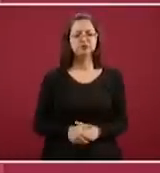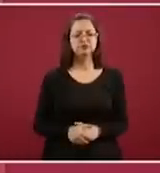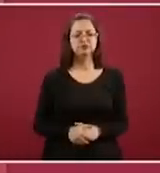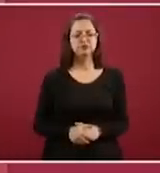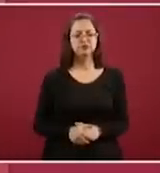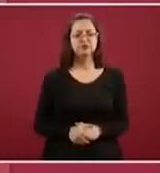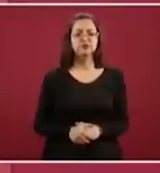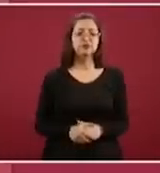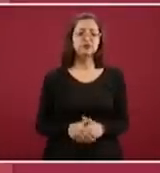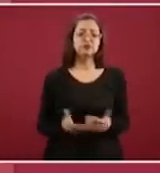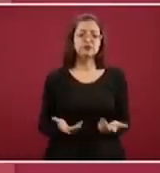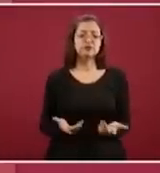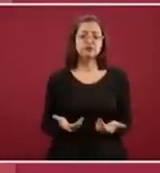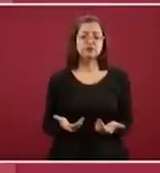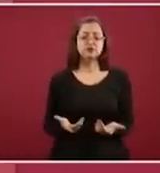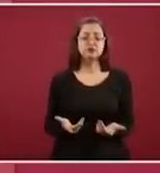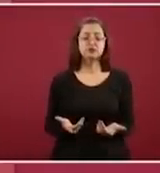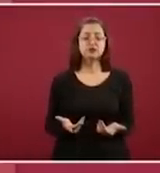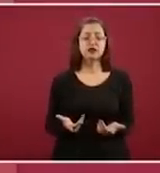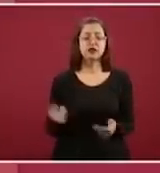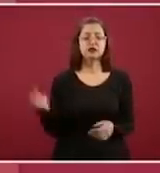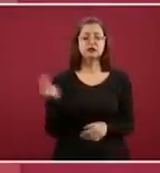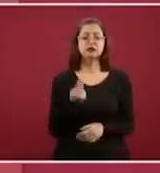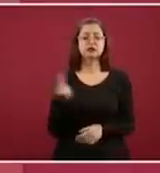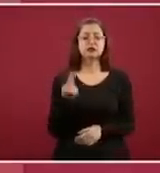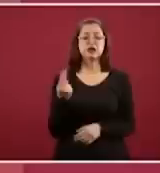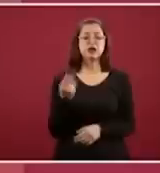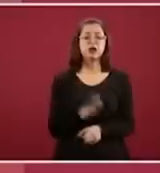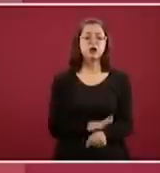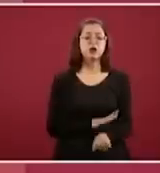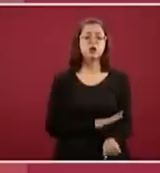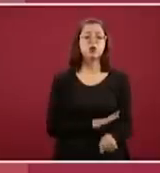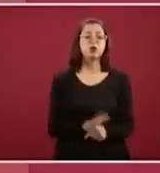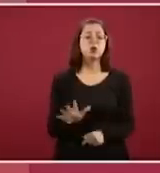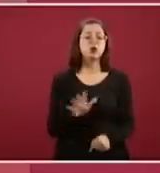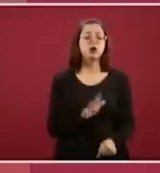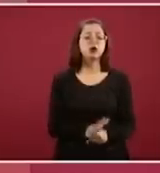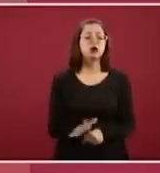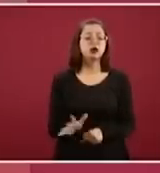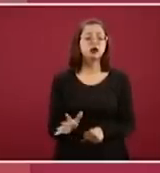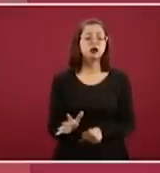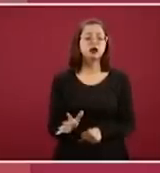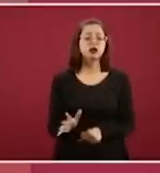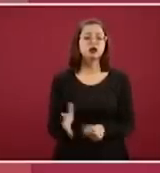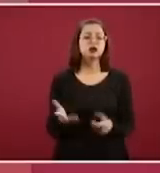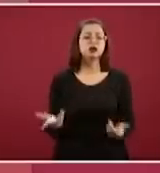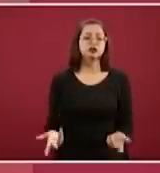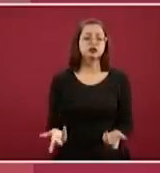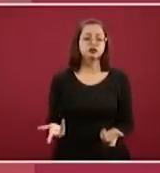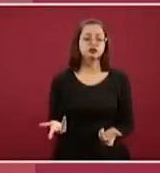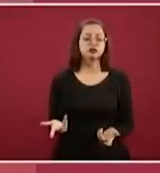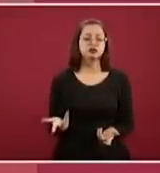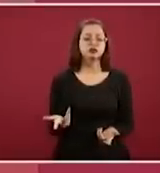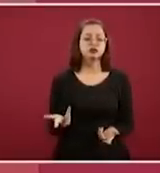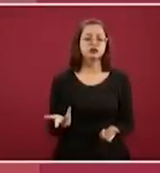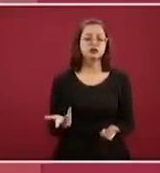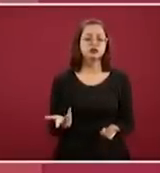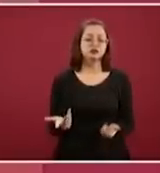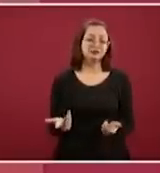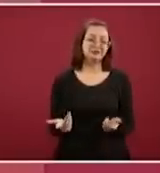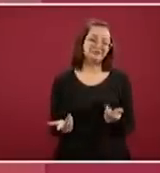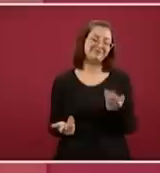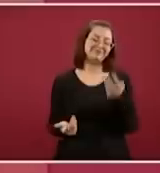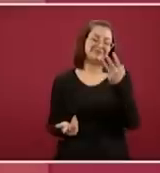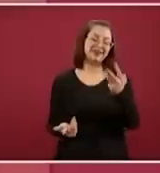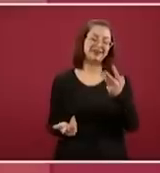que requiere básicamente de la aprobación de los tres